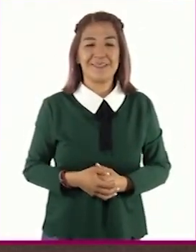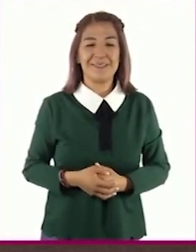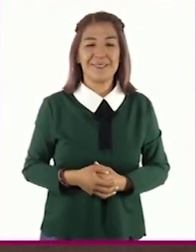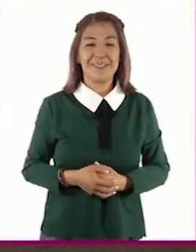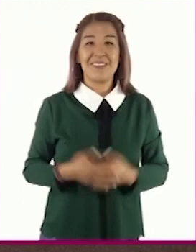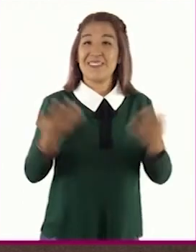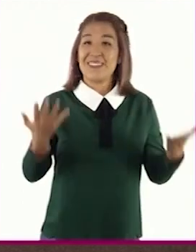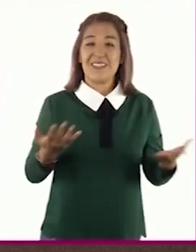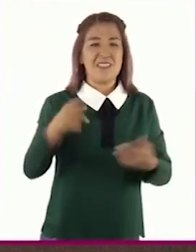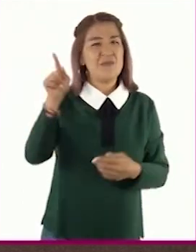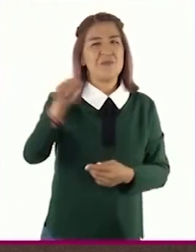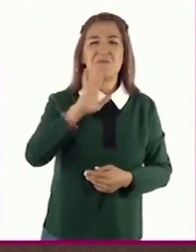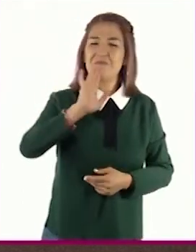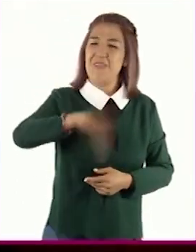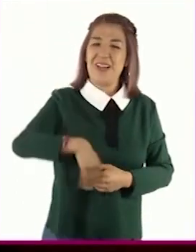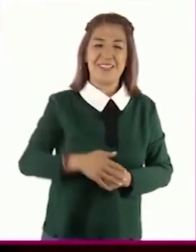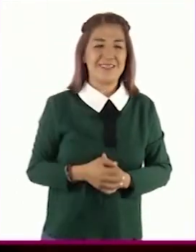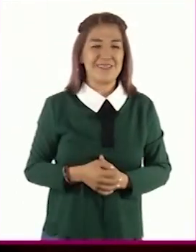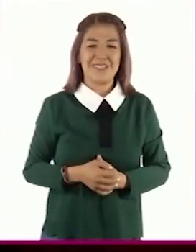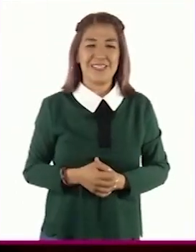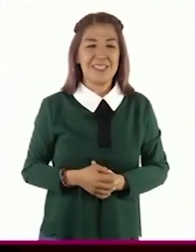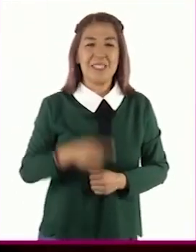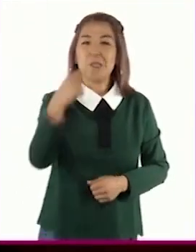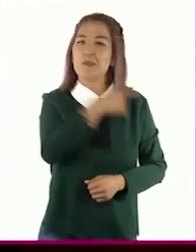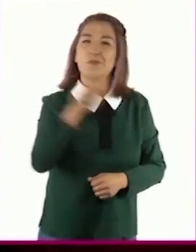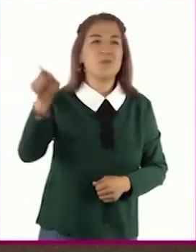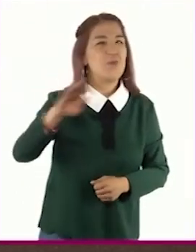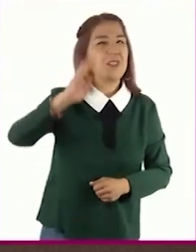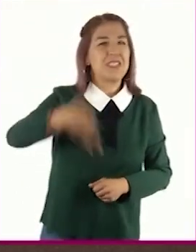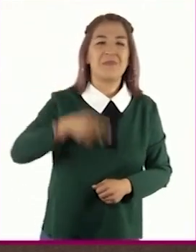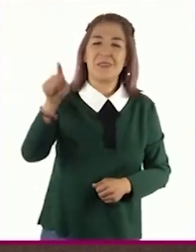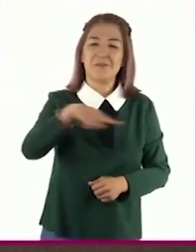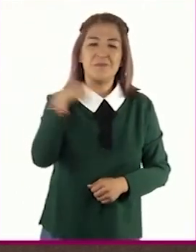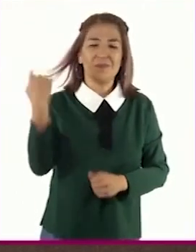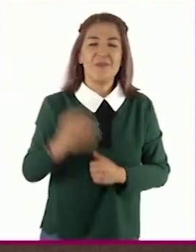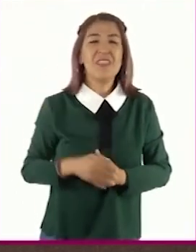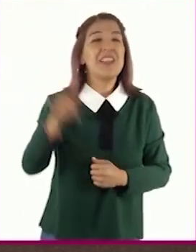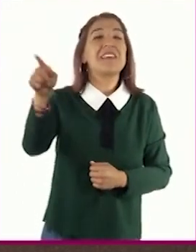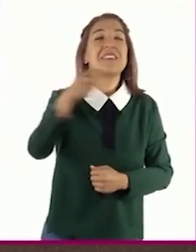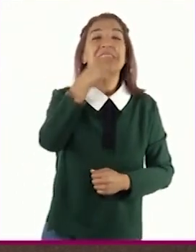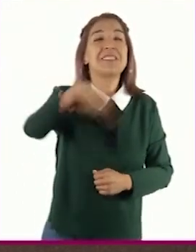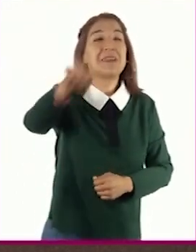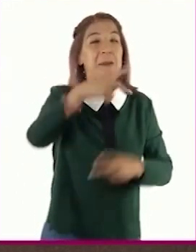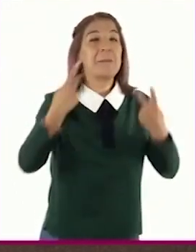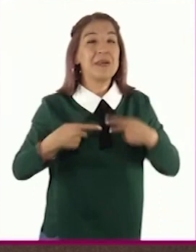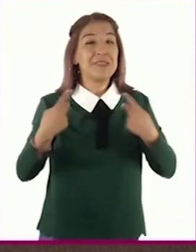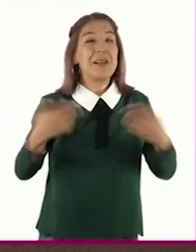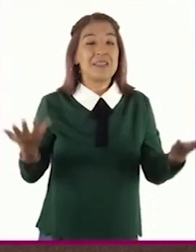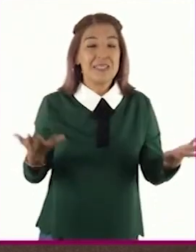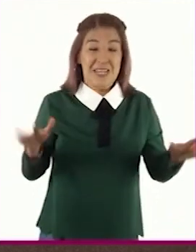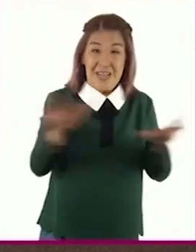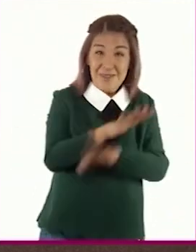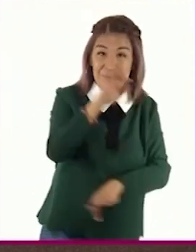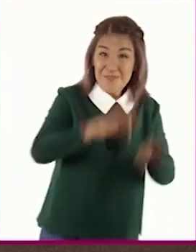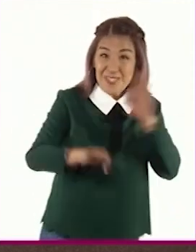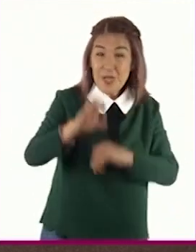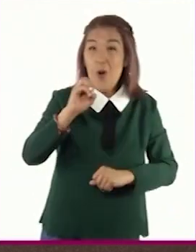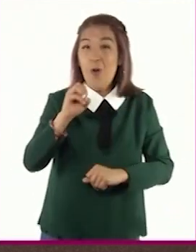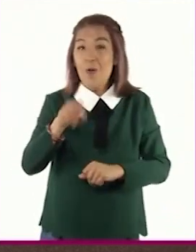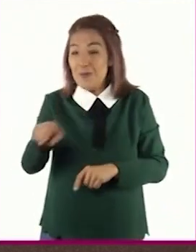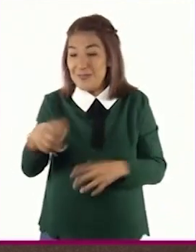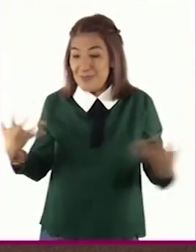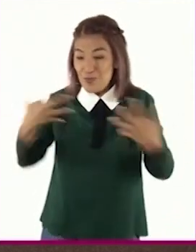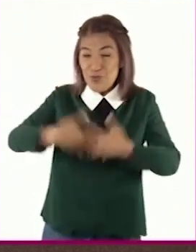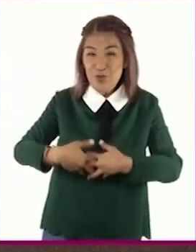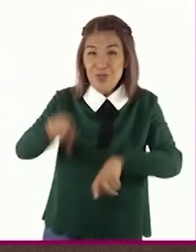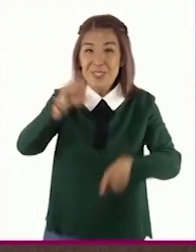¡Qué mal estás tú! ¡Ay, no aceptan que perdieron! ¿Qué dice el público? ¿Cambio físico o reacción